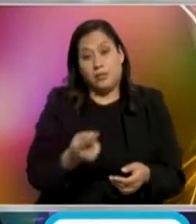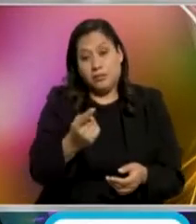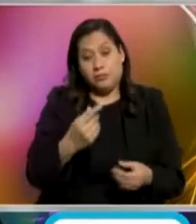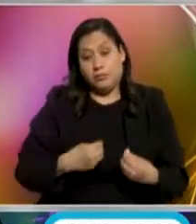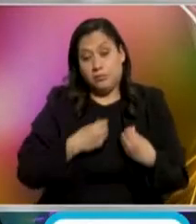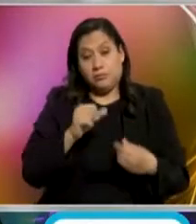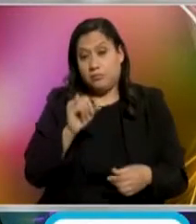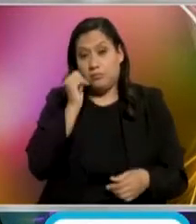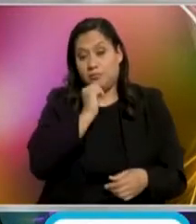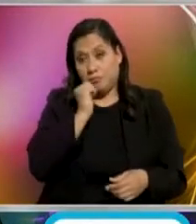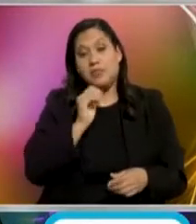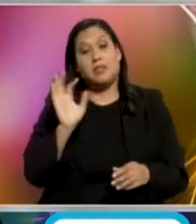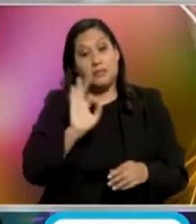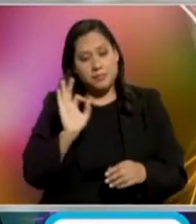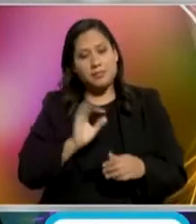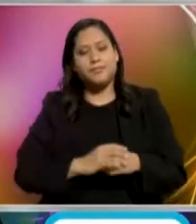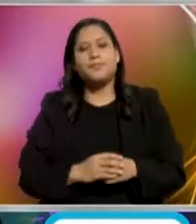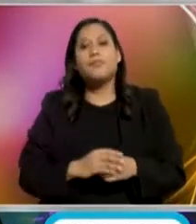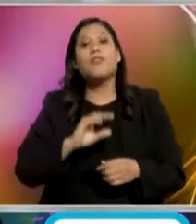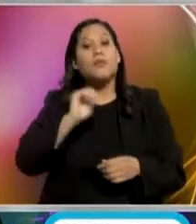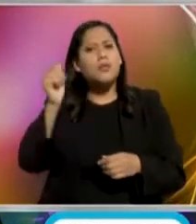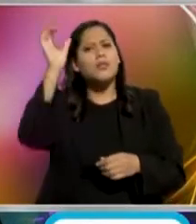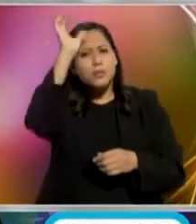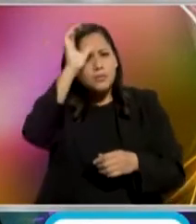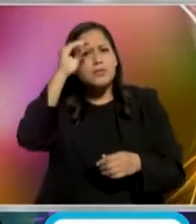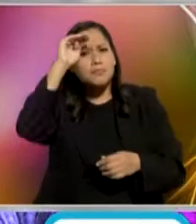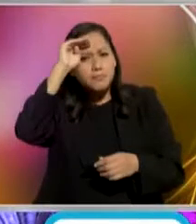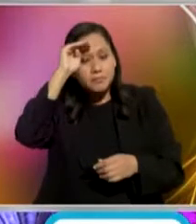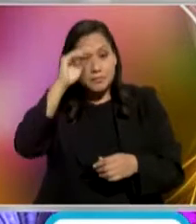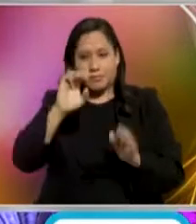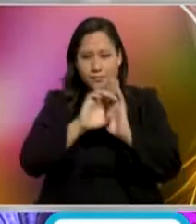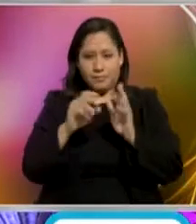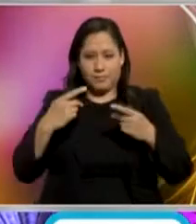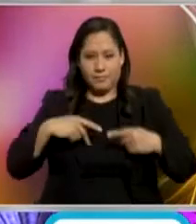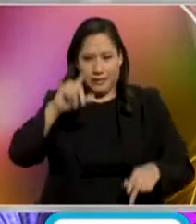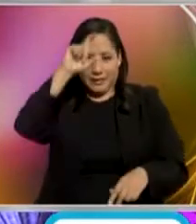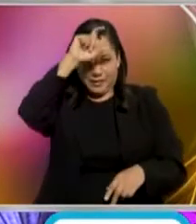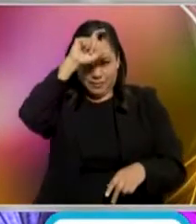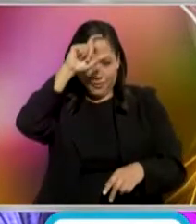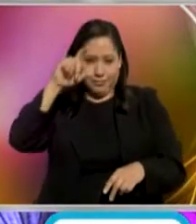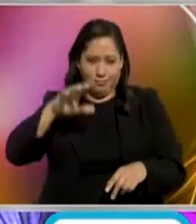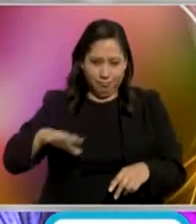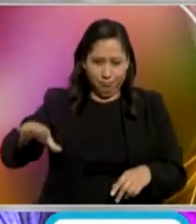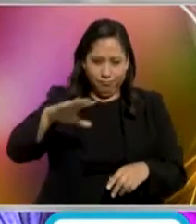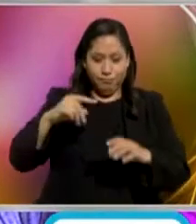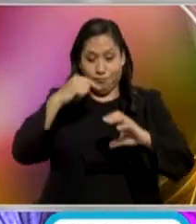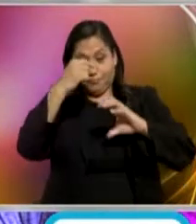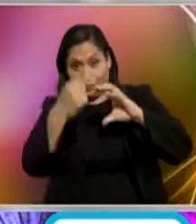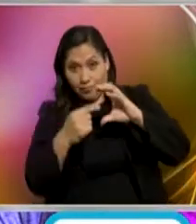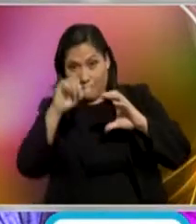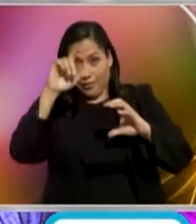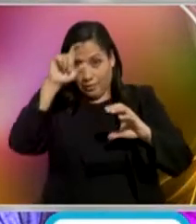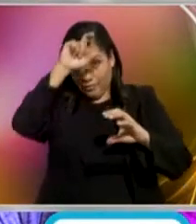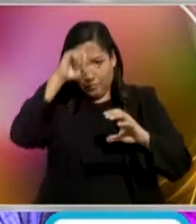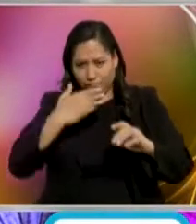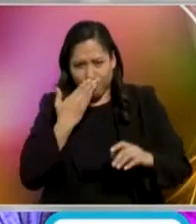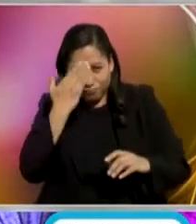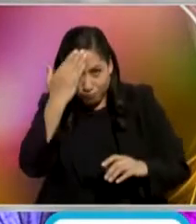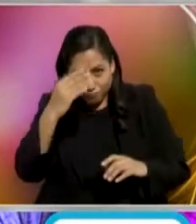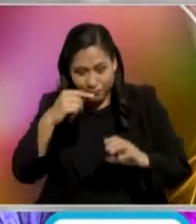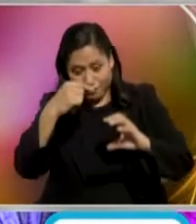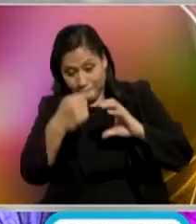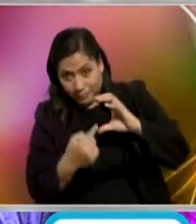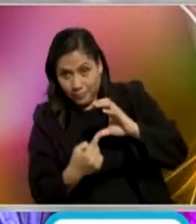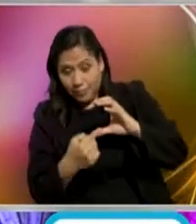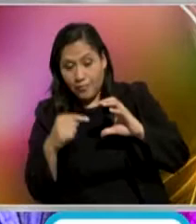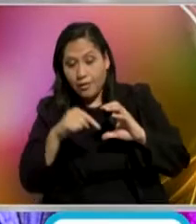gente que así se pasa. Ok, ¿y en otras culturas? La vida. En otras culturas, los egipcios, bueno, ellos sí fueron muy elaborados en este asunto, y ahí es